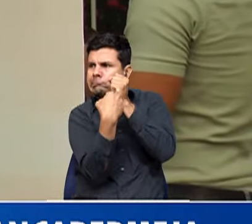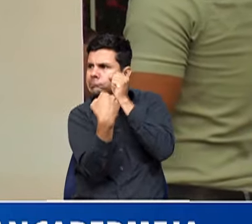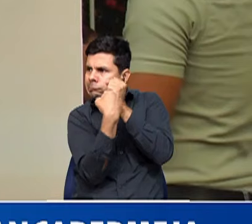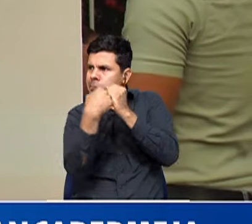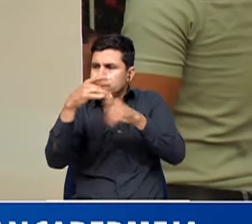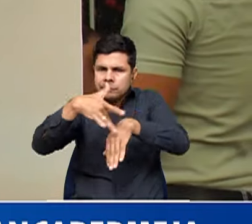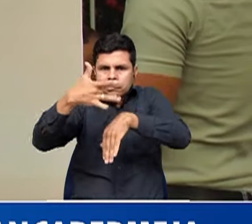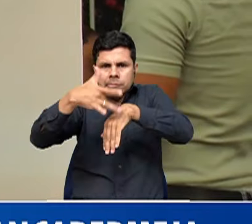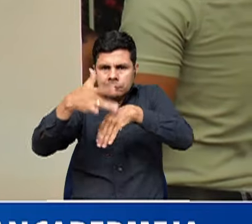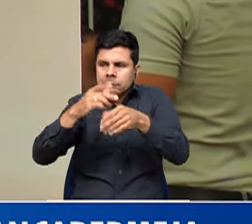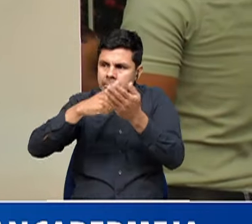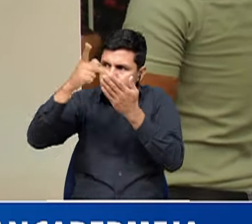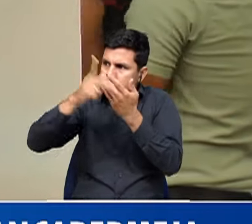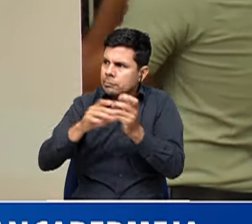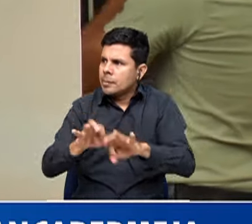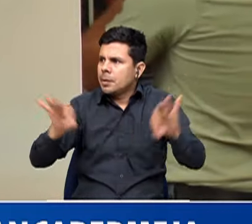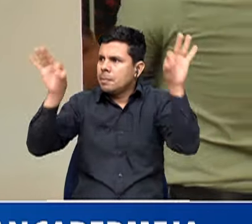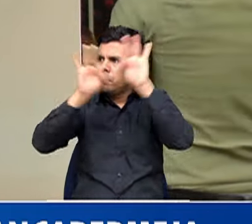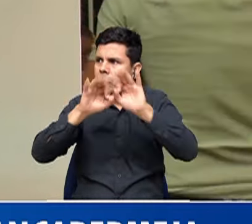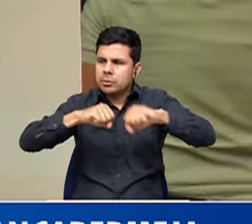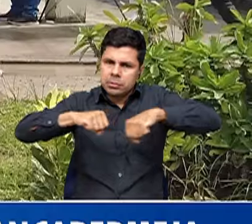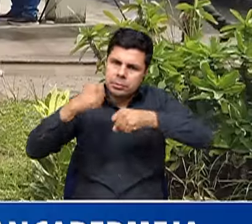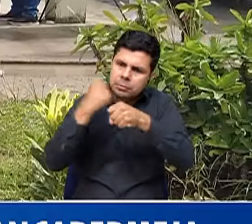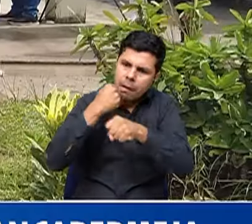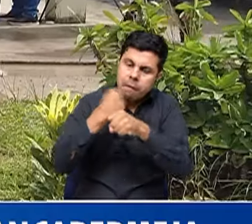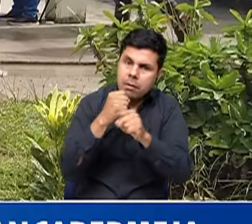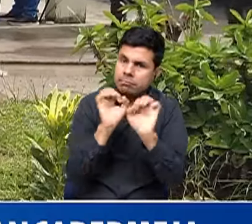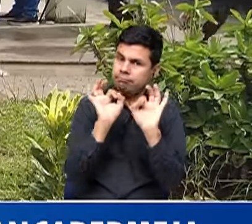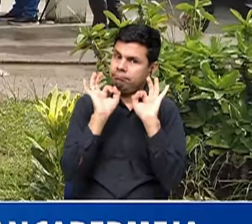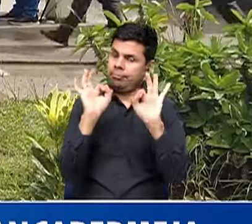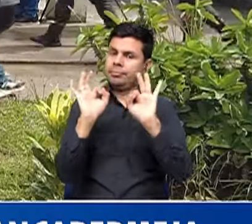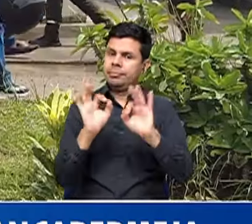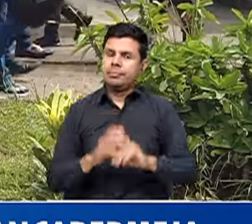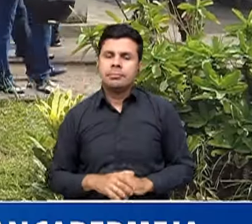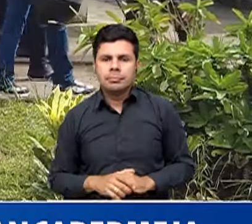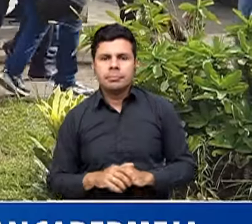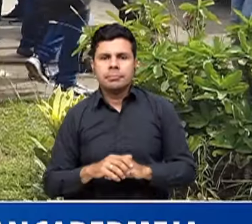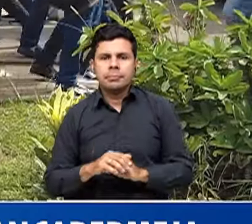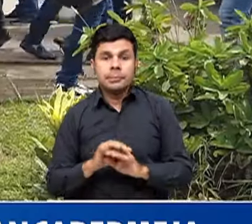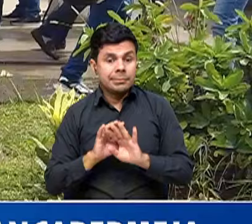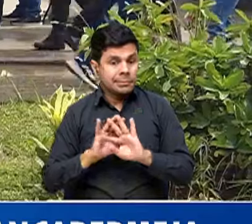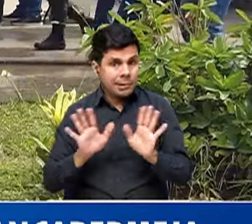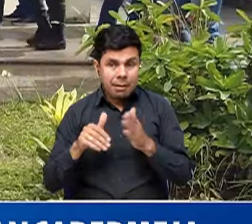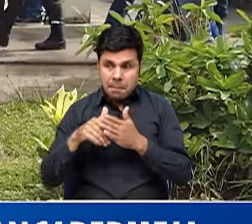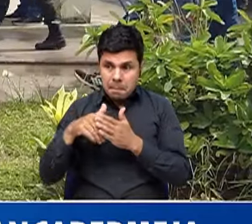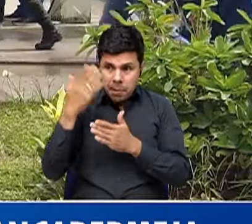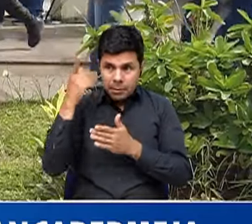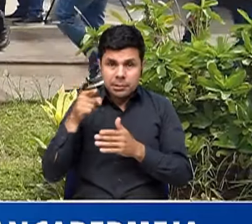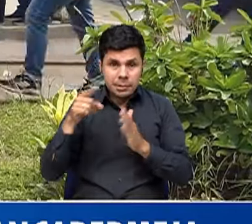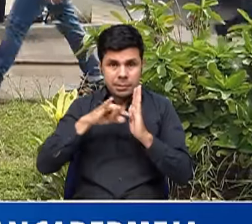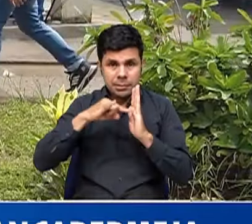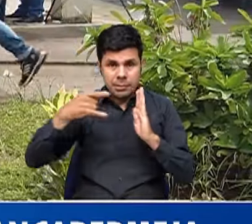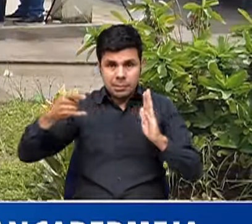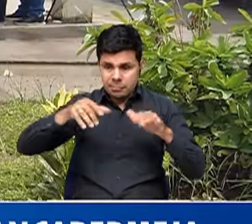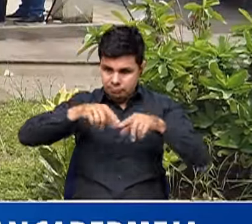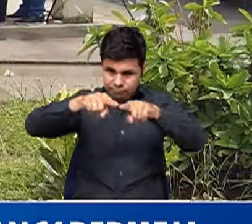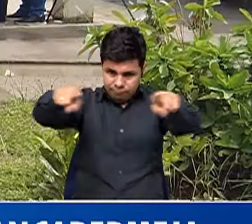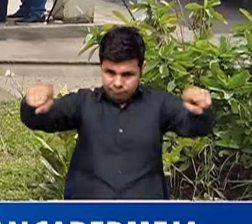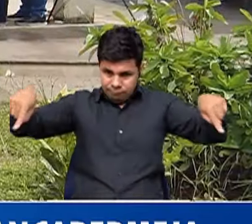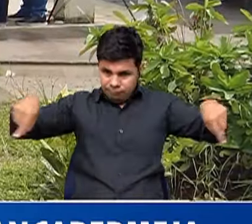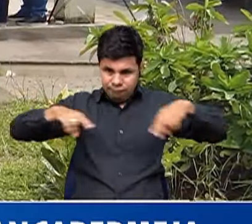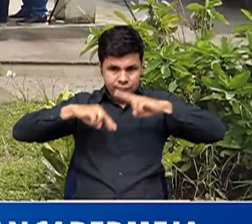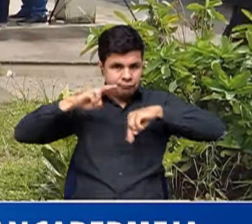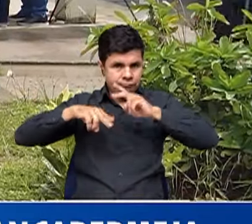decimos nosotros, este proyecto que hoy en día será una realidad. Con este acto de inicio del proyecto de las UTS se oficializa